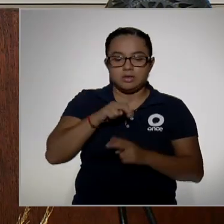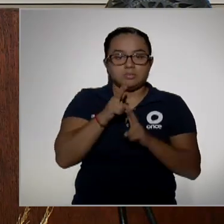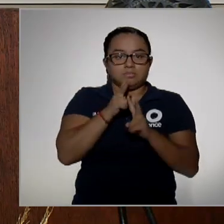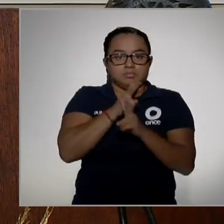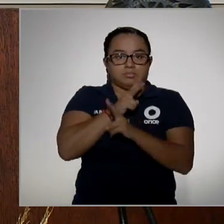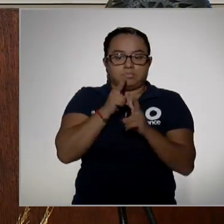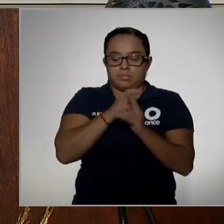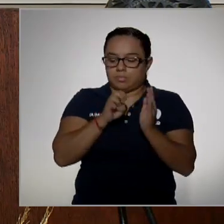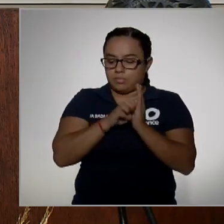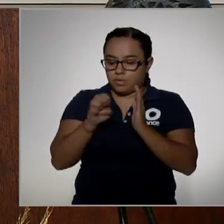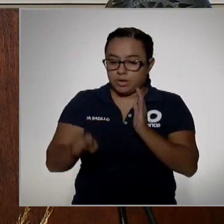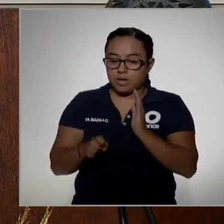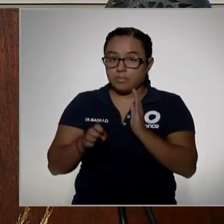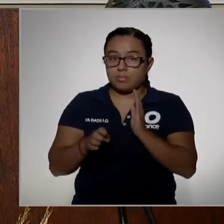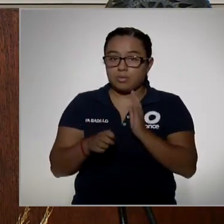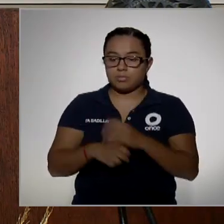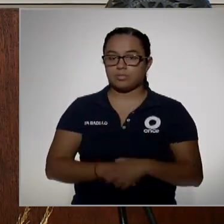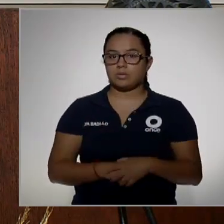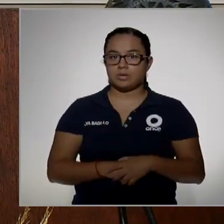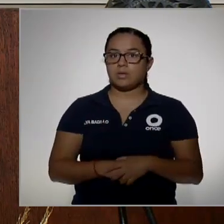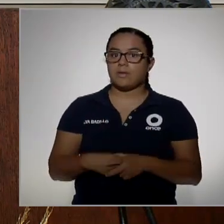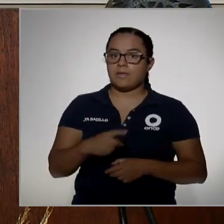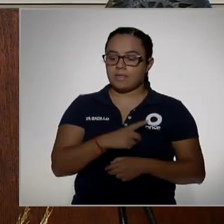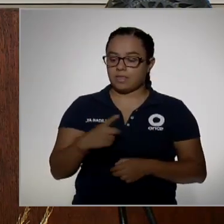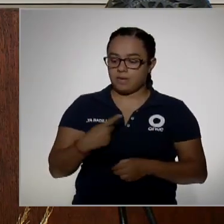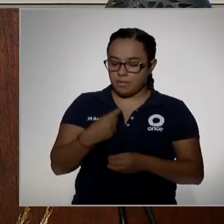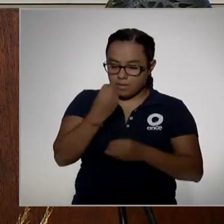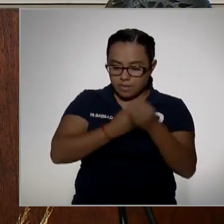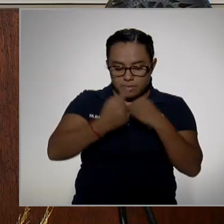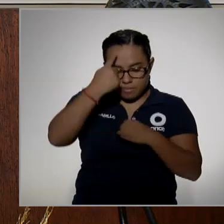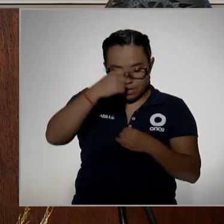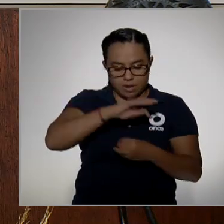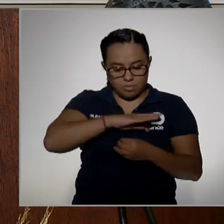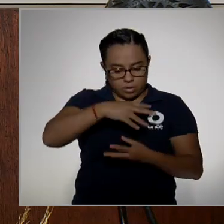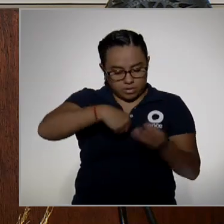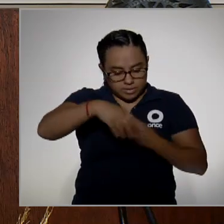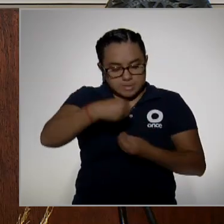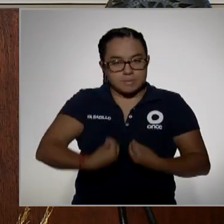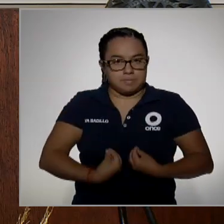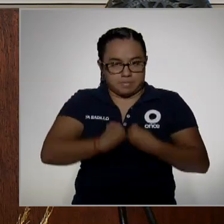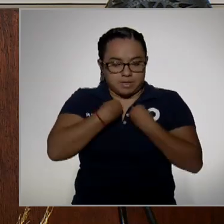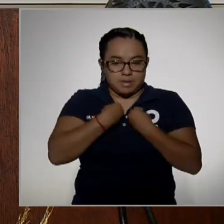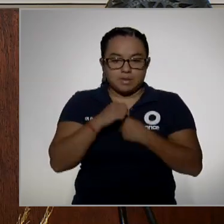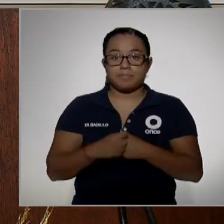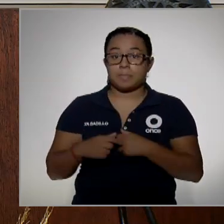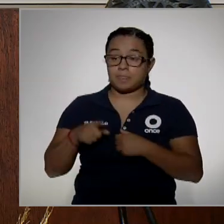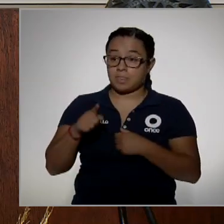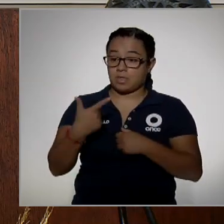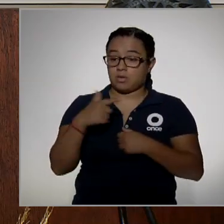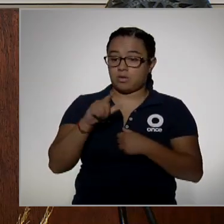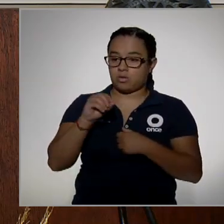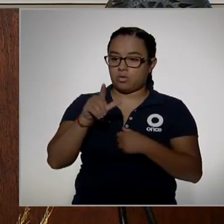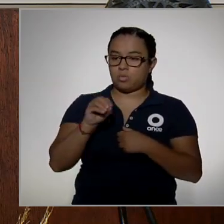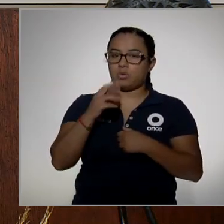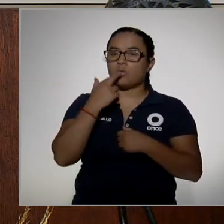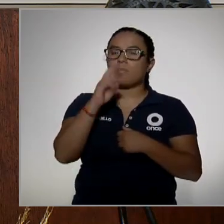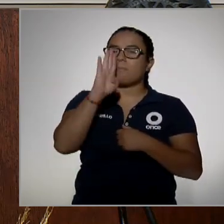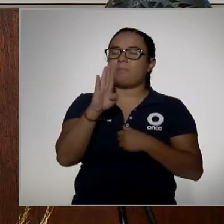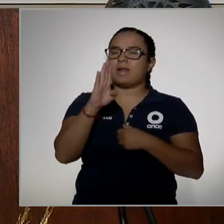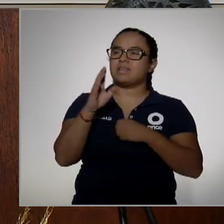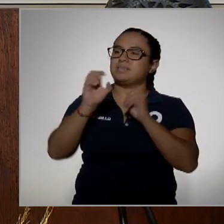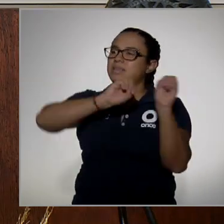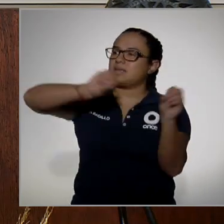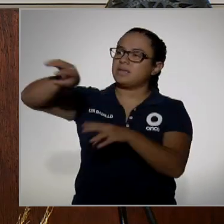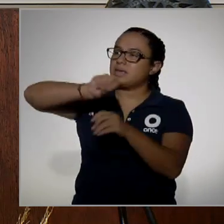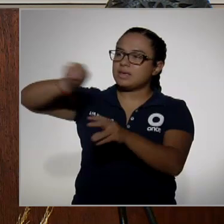como decir nosotros tenemos que tener comida para poder sobrevivir pensemos que los eritrocitos son un camión que va a un almacén y se va a cargar